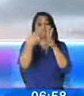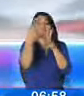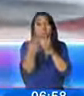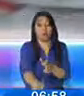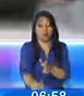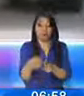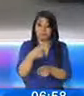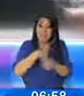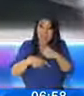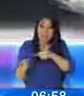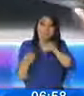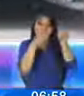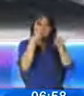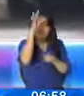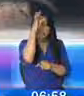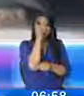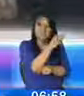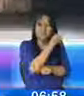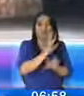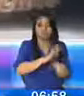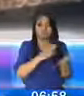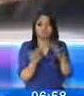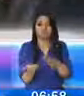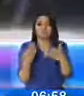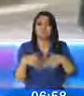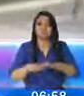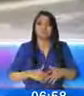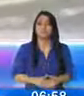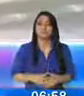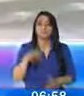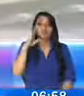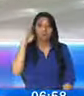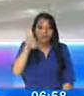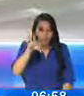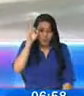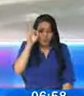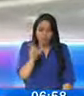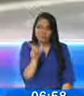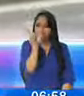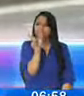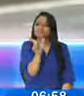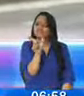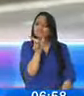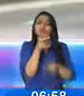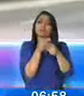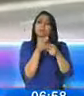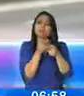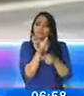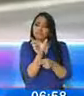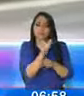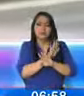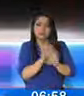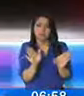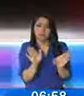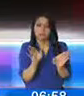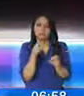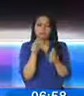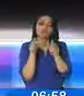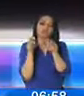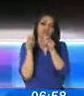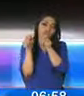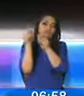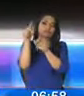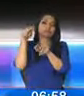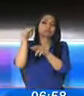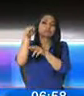trasladado hasta el hospital verde Ceballos donde falleció la policía solo encontró un documento con su nombre hasta el momento el cuerpo permanece en am morga